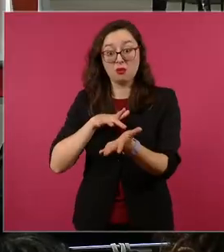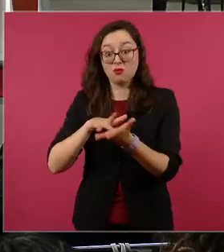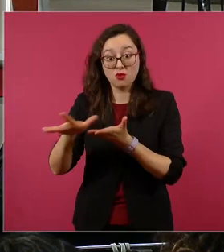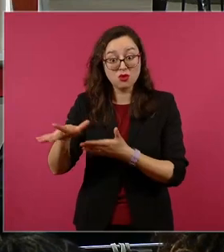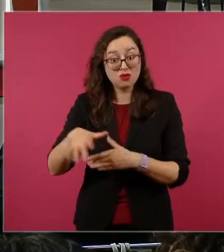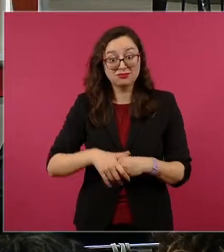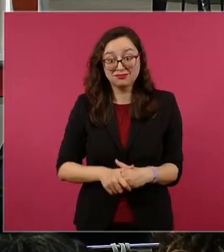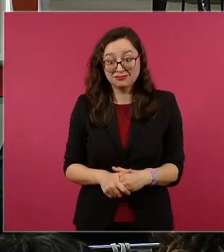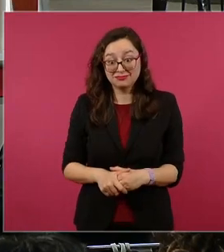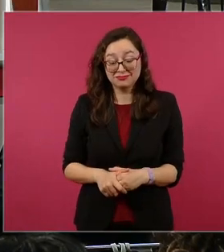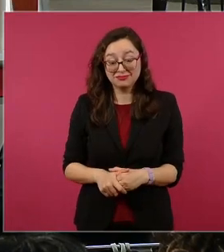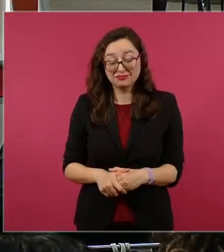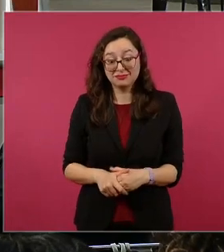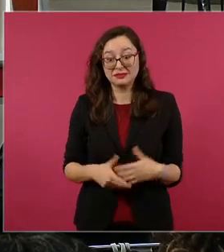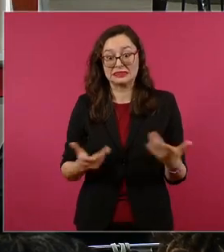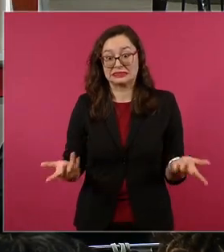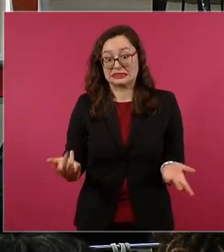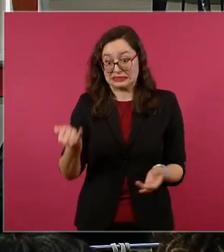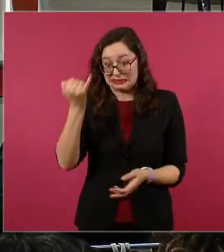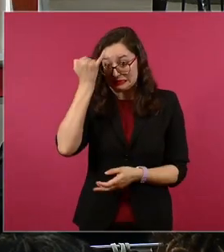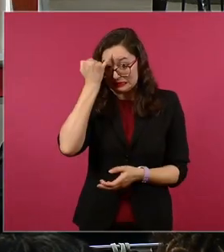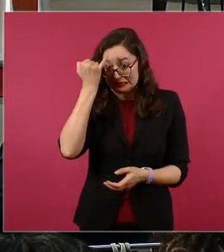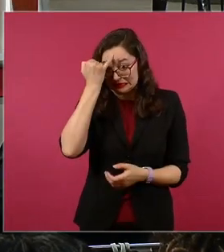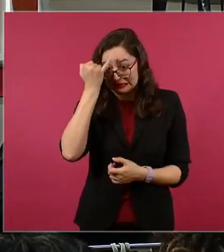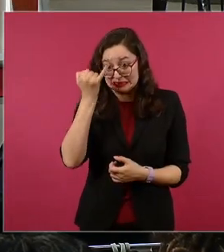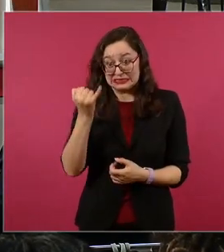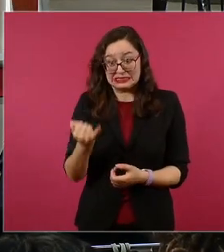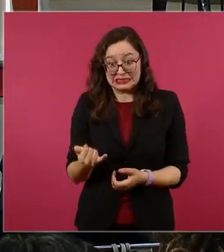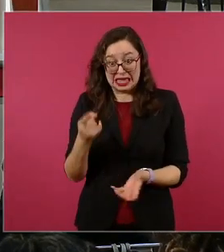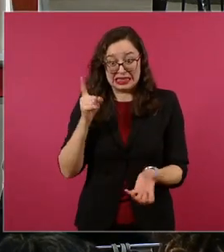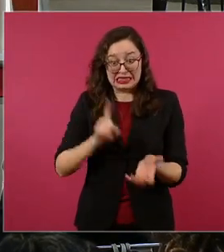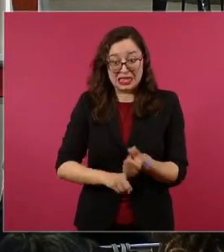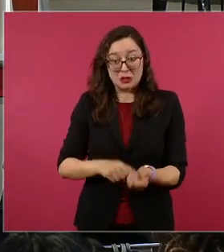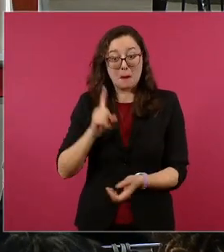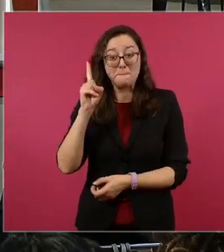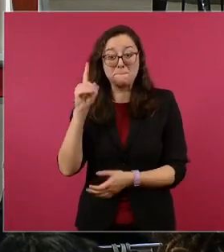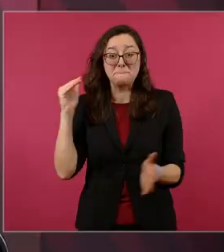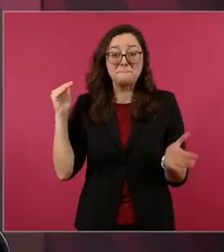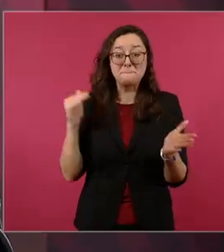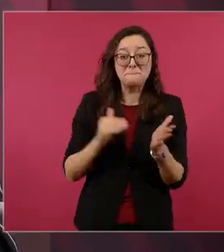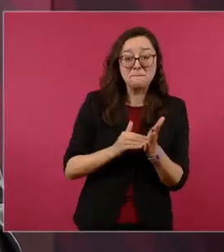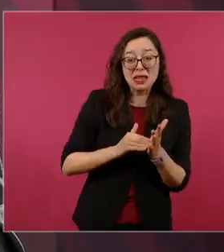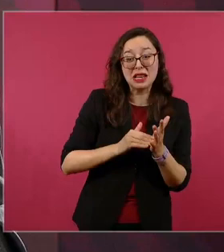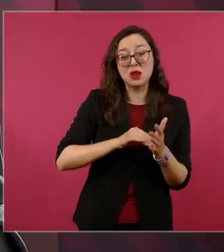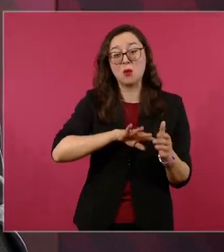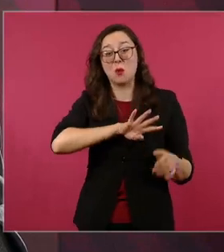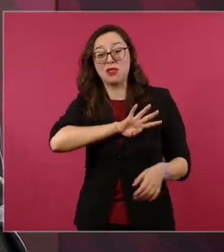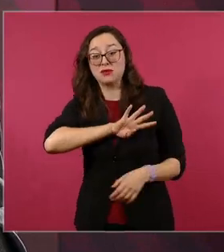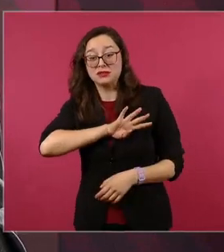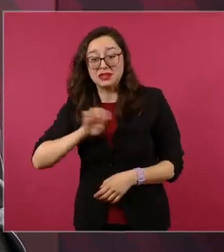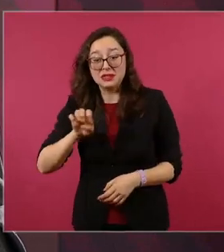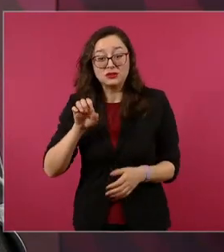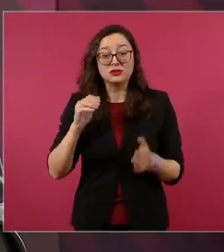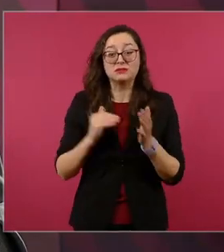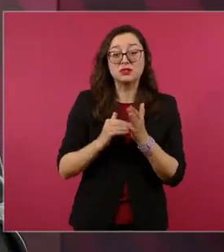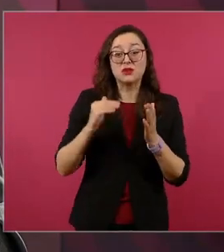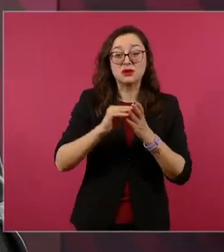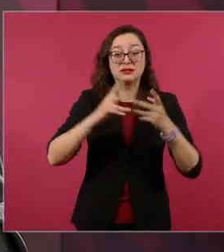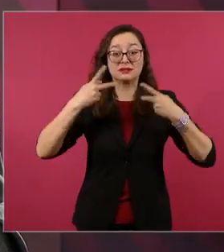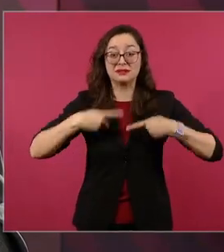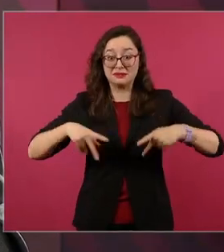gobernar un país de 1.400 millones de habitantes.